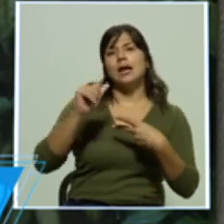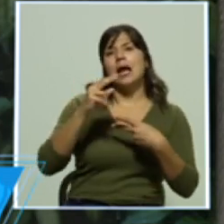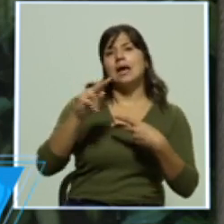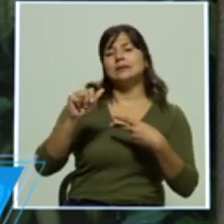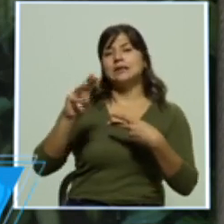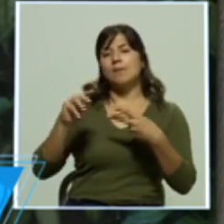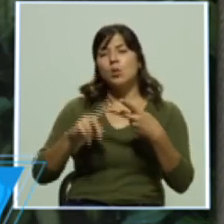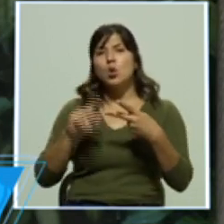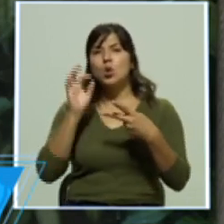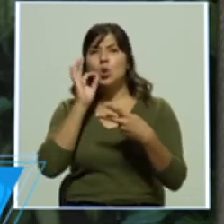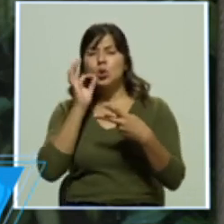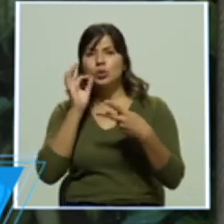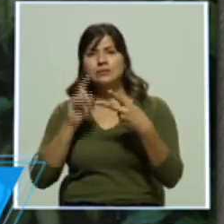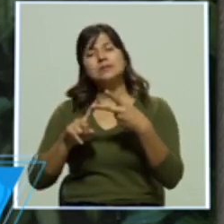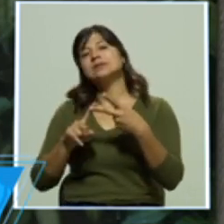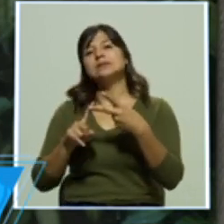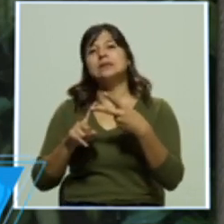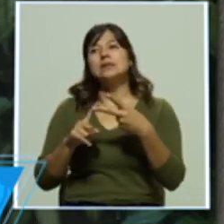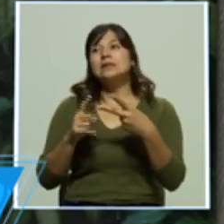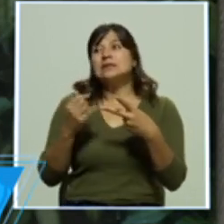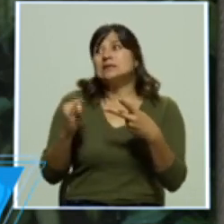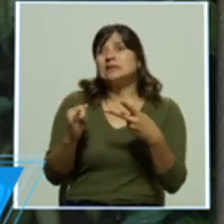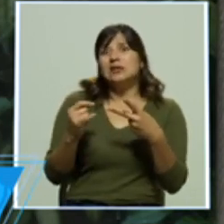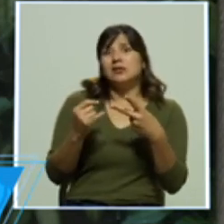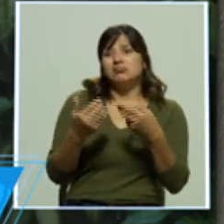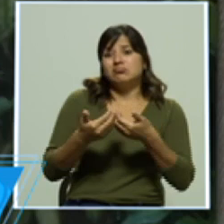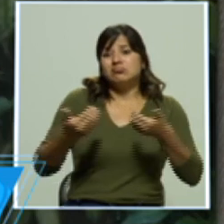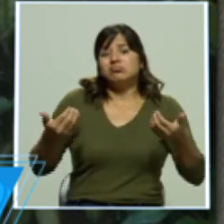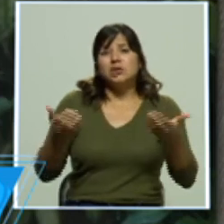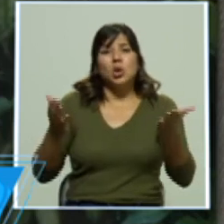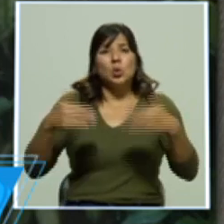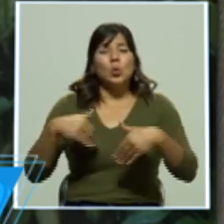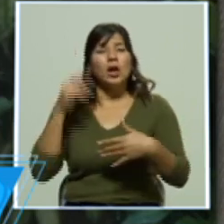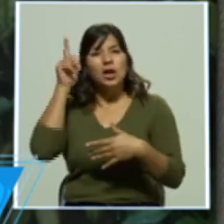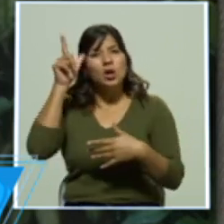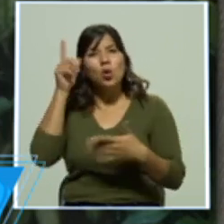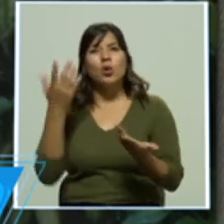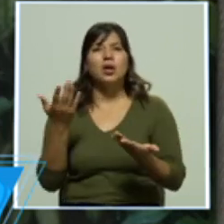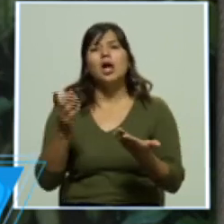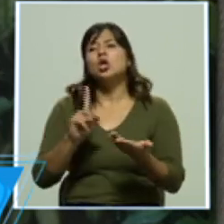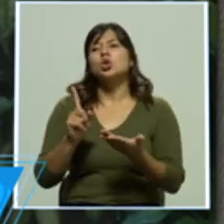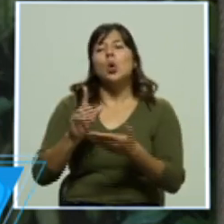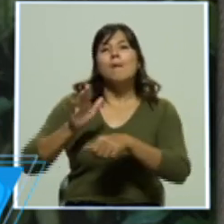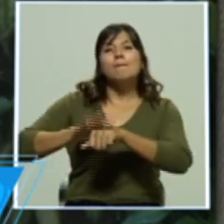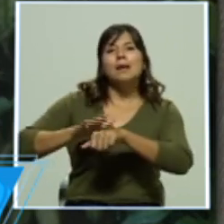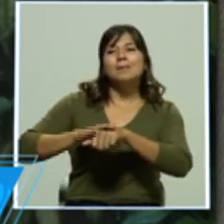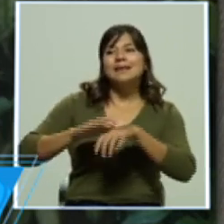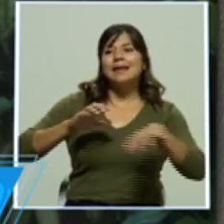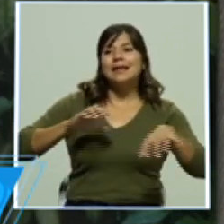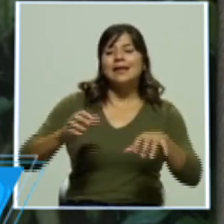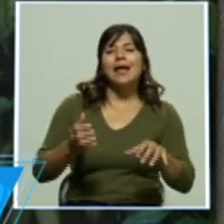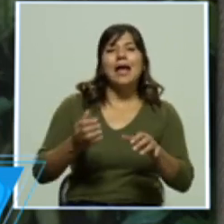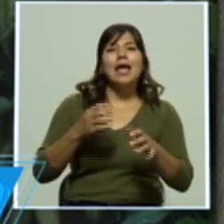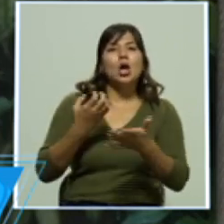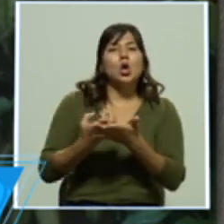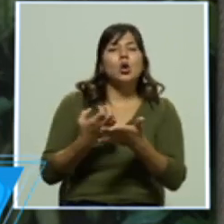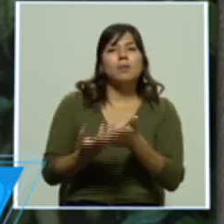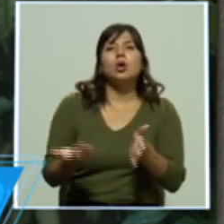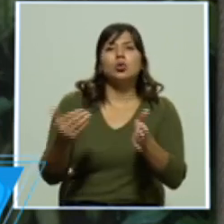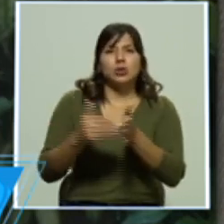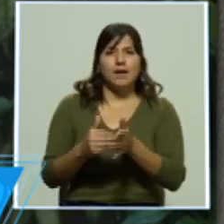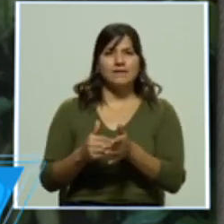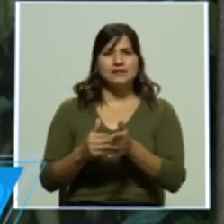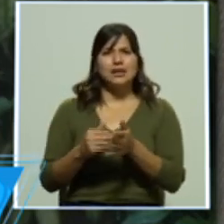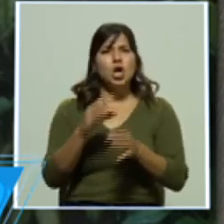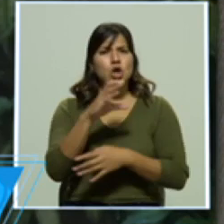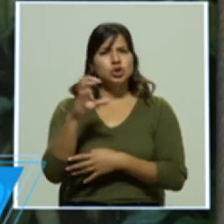medicinal. Si no, no tendría sentido y si no, nos estaría generando un aporte a la reactivación económica y al empleo. El país está preparado,